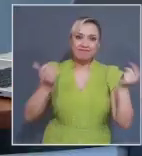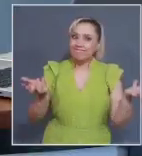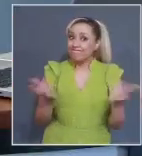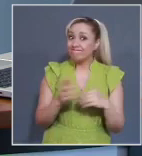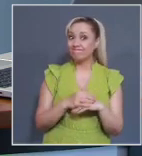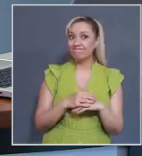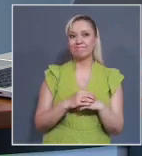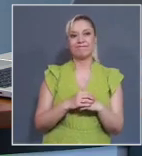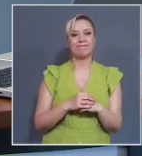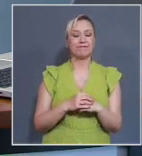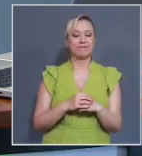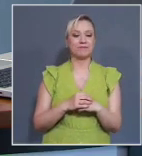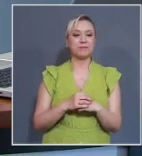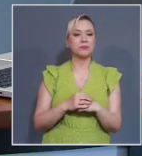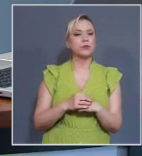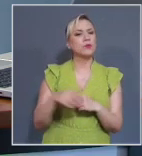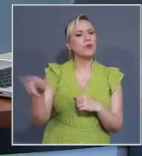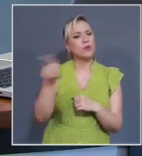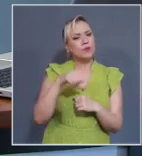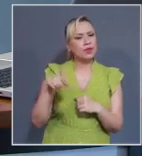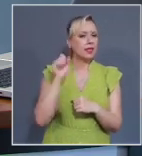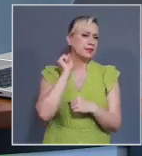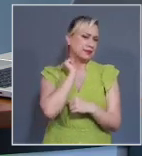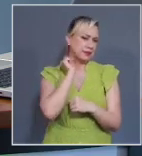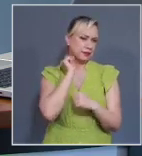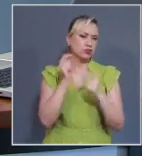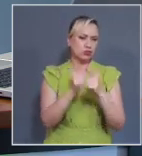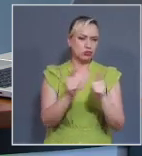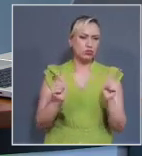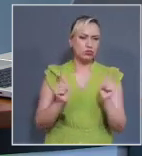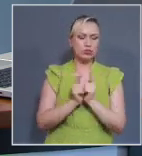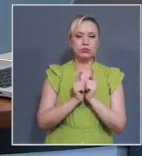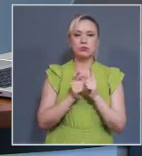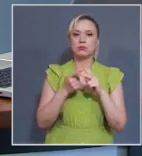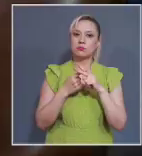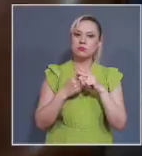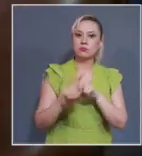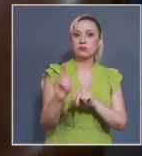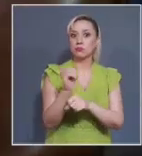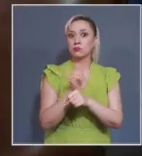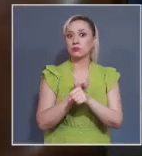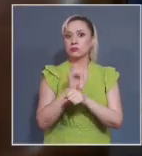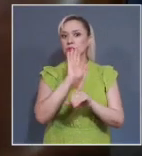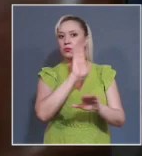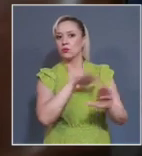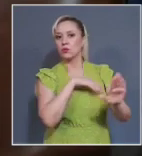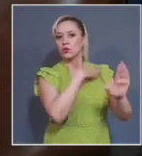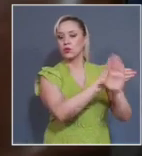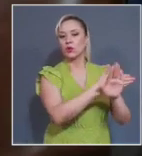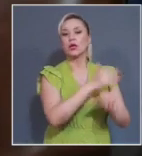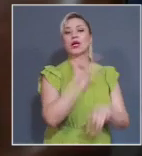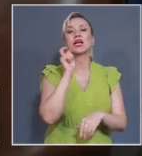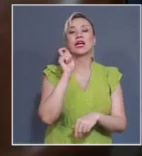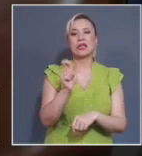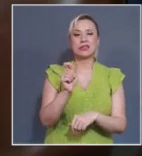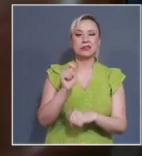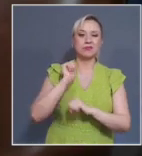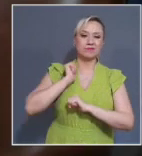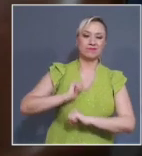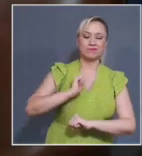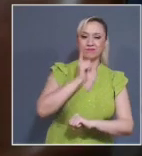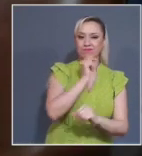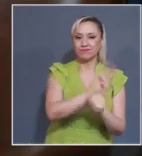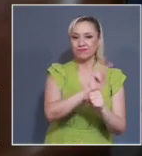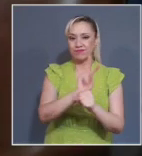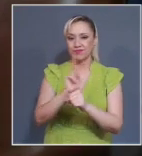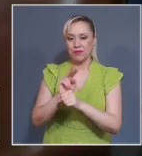Un grupo de senadores republicanos inició una investigación contra el exsecretario de Seguridad de los Estados Unidos, Alejandro Mayorkas,